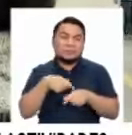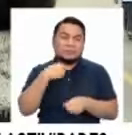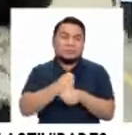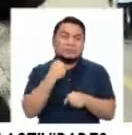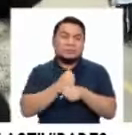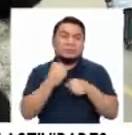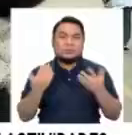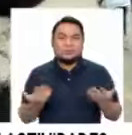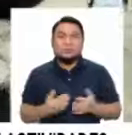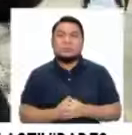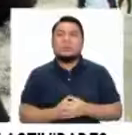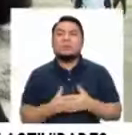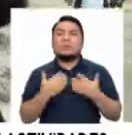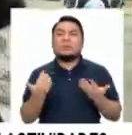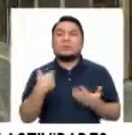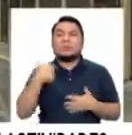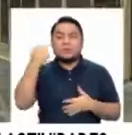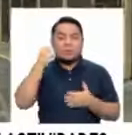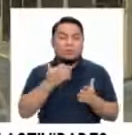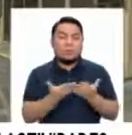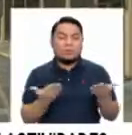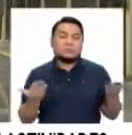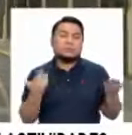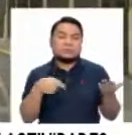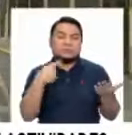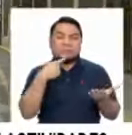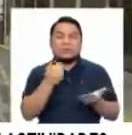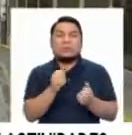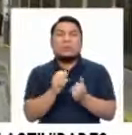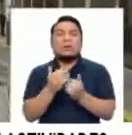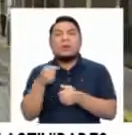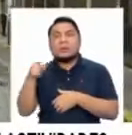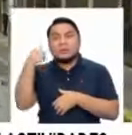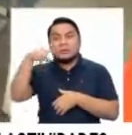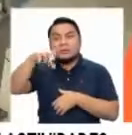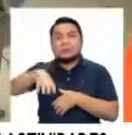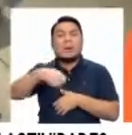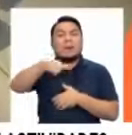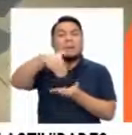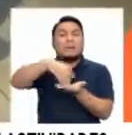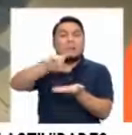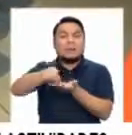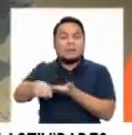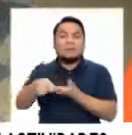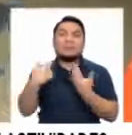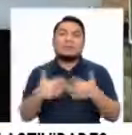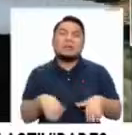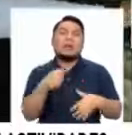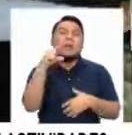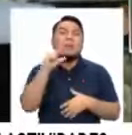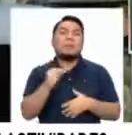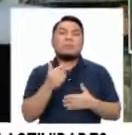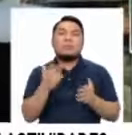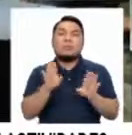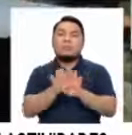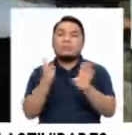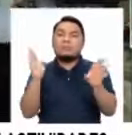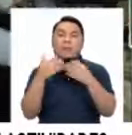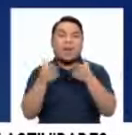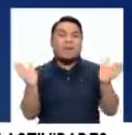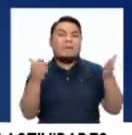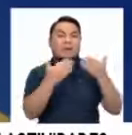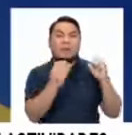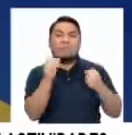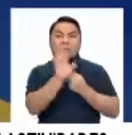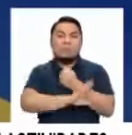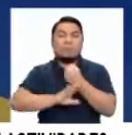no es niños en las útiles escolares. En el conglomerado de Mesa Redonda, solo fueron pocas las tiendas y galerías que implementaron